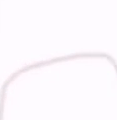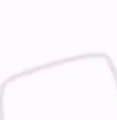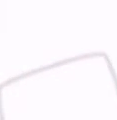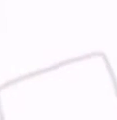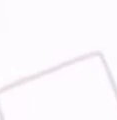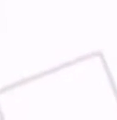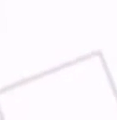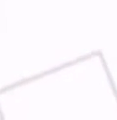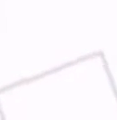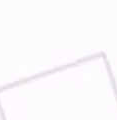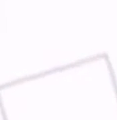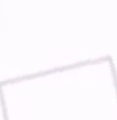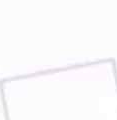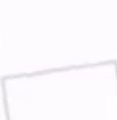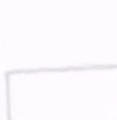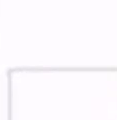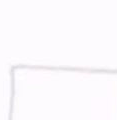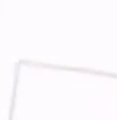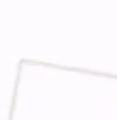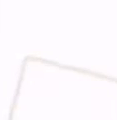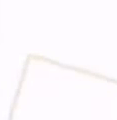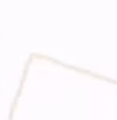difundir.